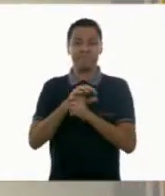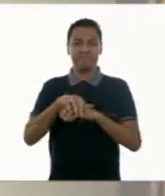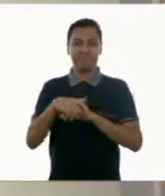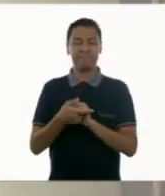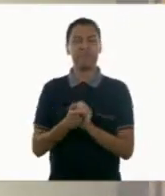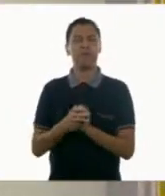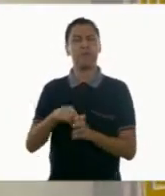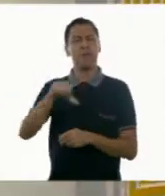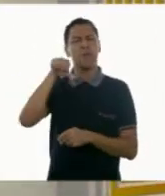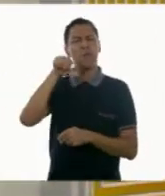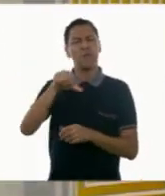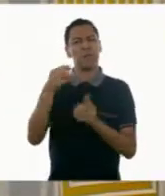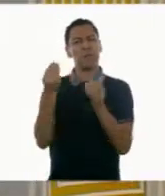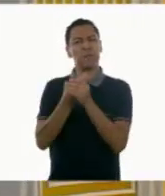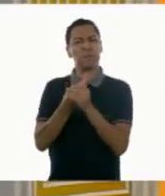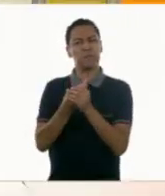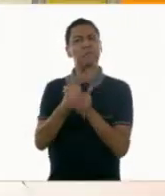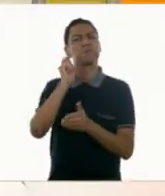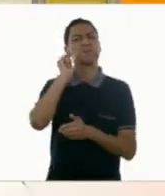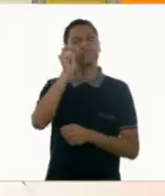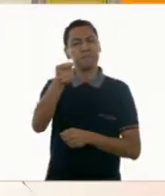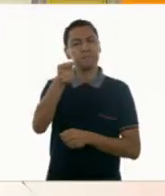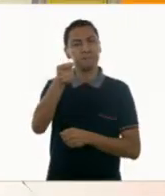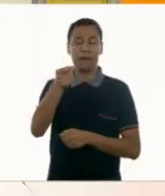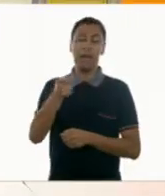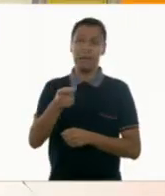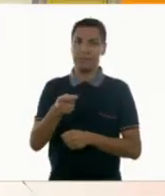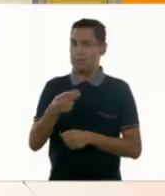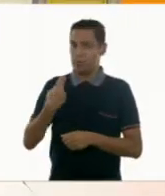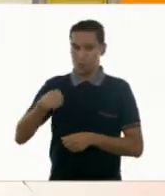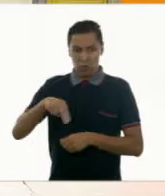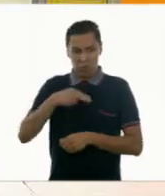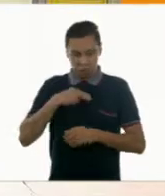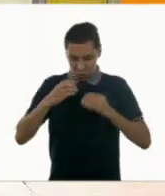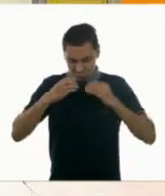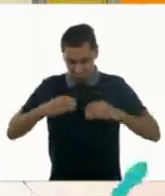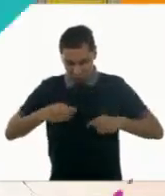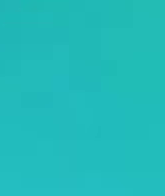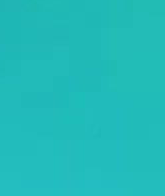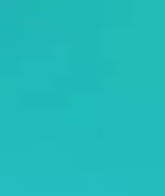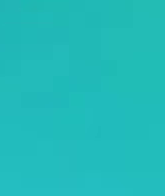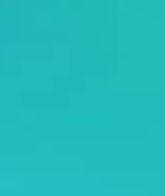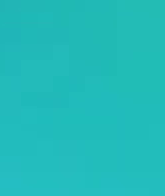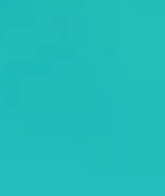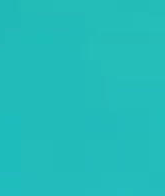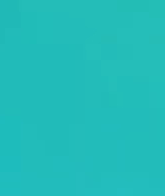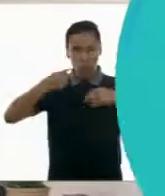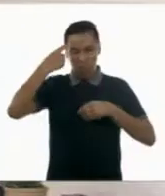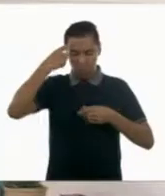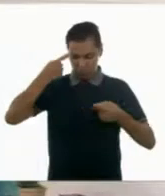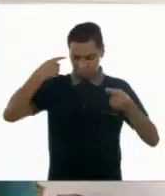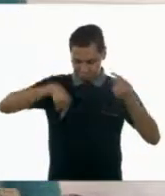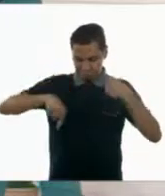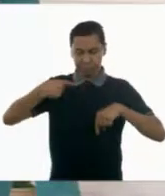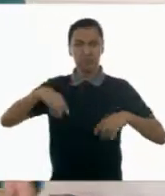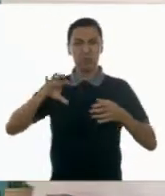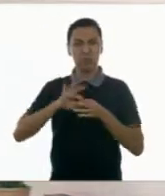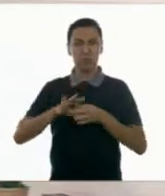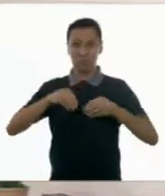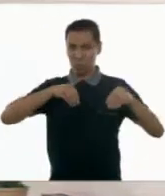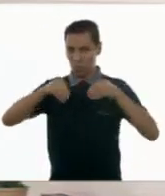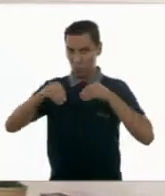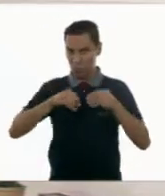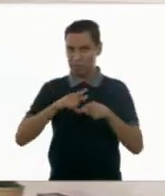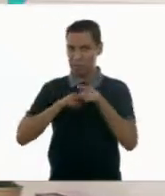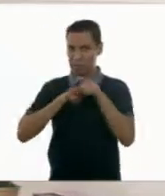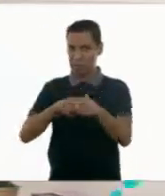¿Qué vamos a ver el día de hoy? Vamos a seguir desarrollando nuestras habilidades motrices. ¡Excelente! Vamos a trabajar hoy con